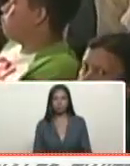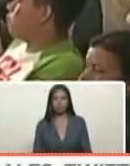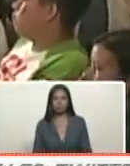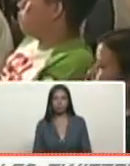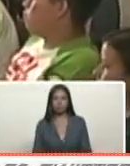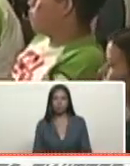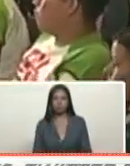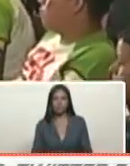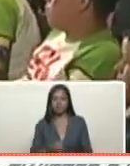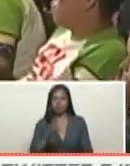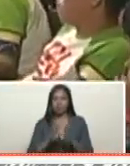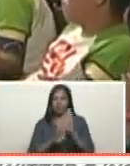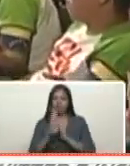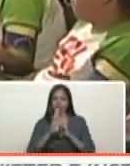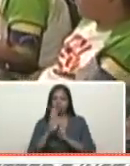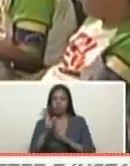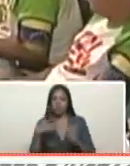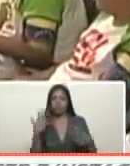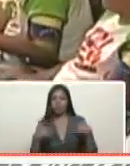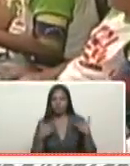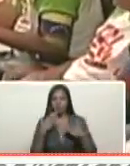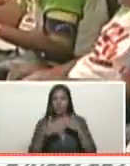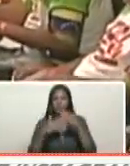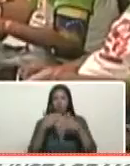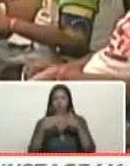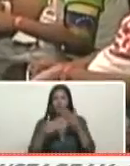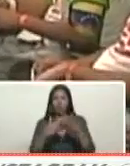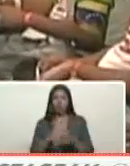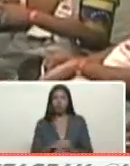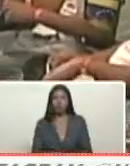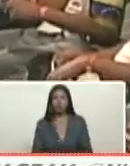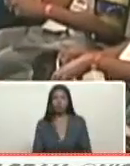que va desarrollando su actividad.